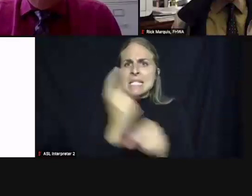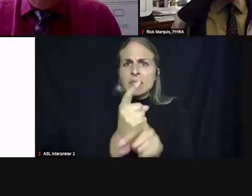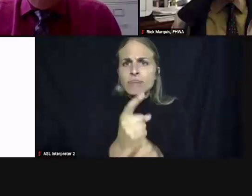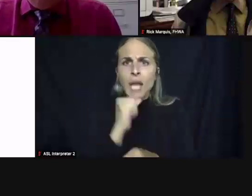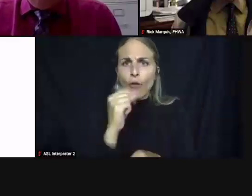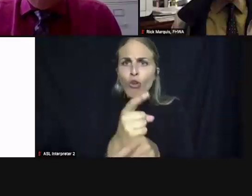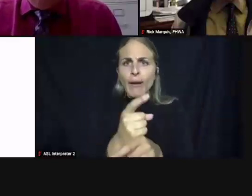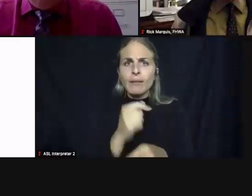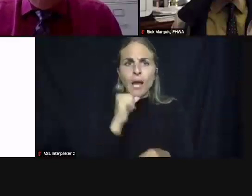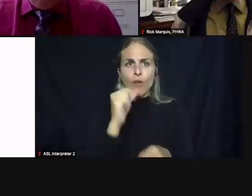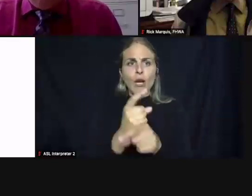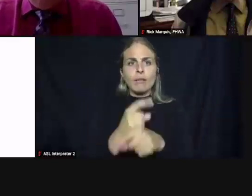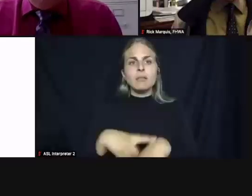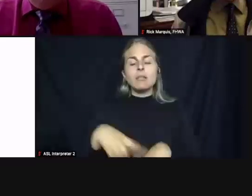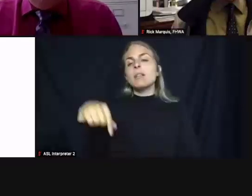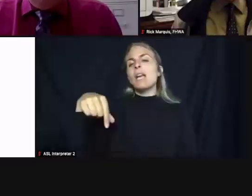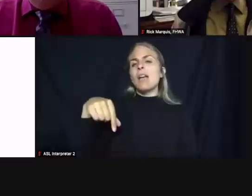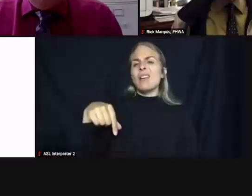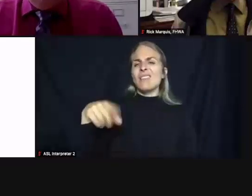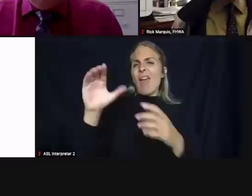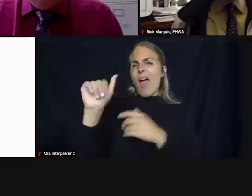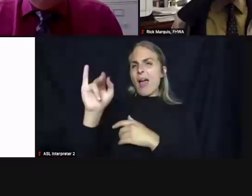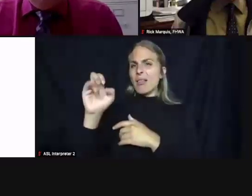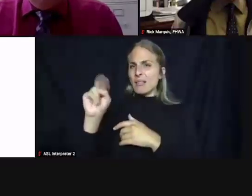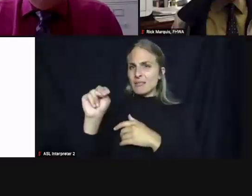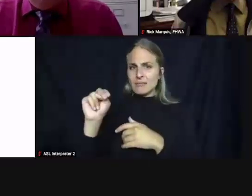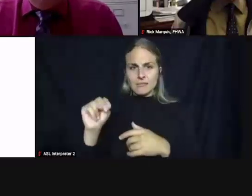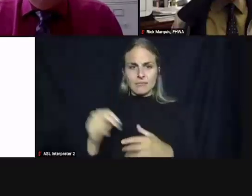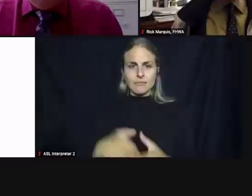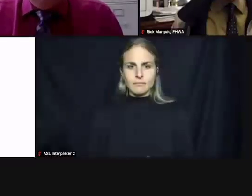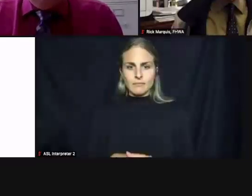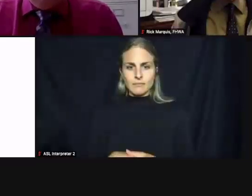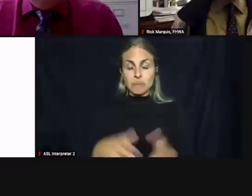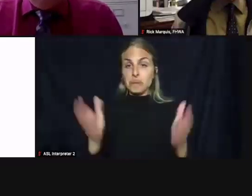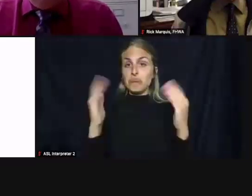Ahora, Tyler Roloff es